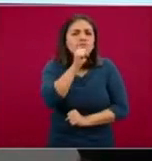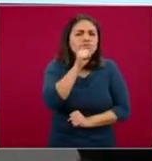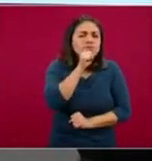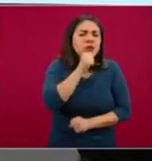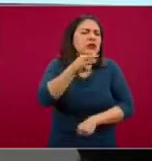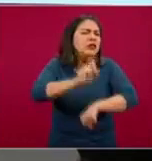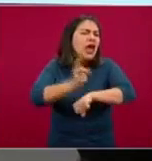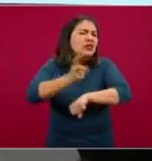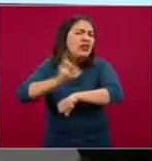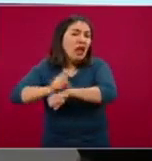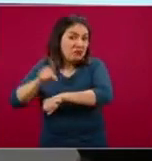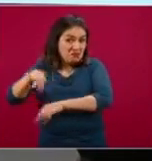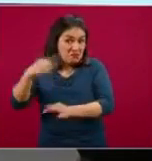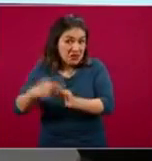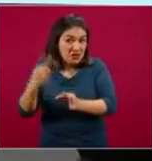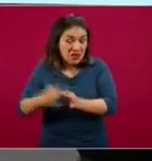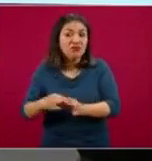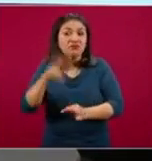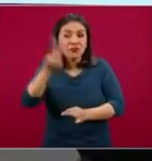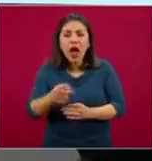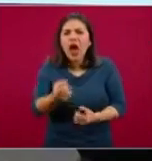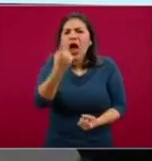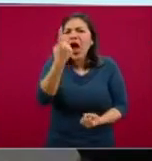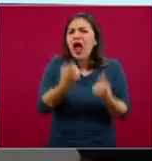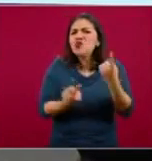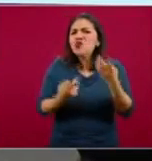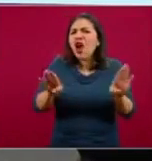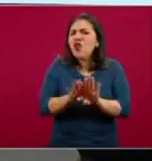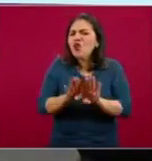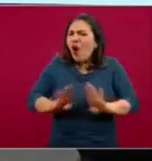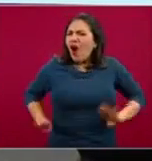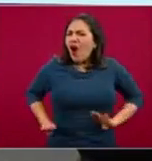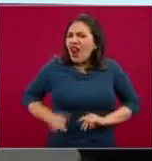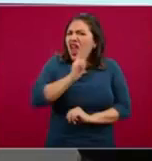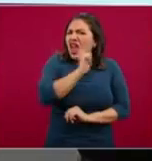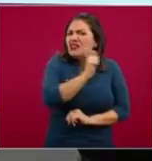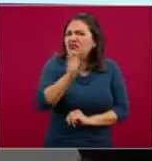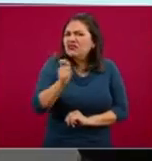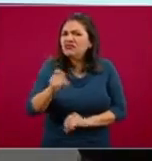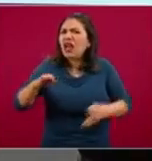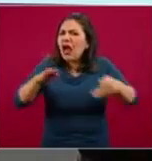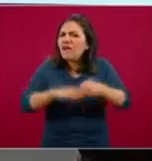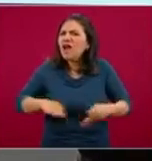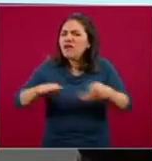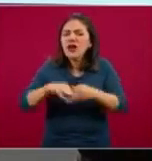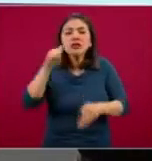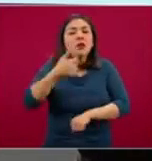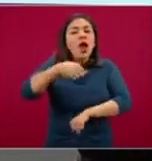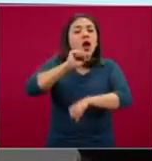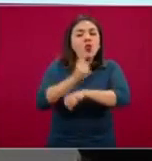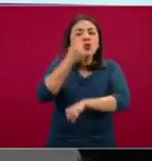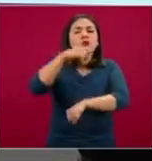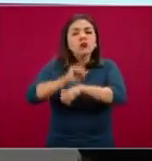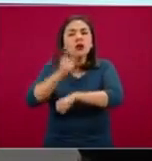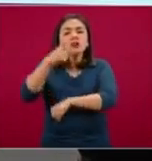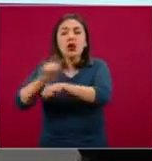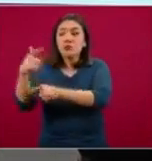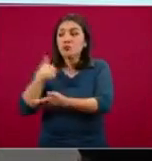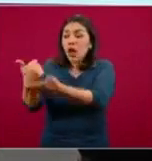los días. Hay algunos indicadores como las tendencias que se revisan cada semana, son los que nos ayudan a